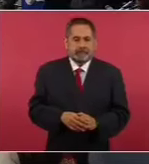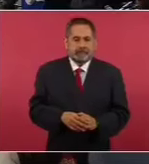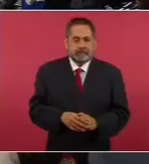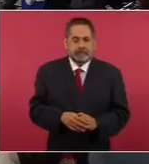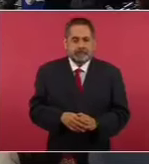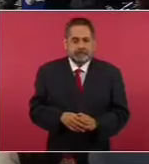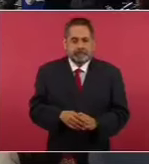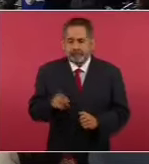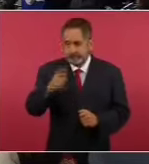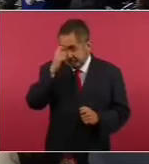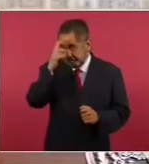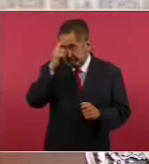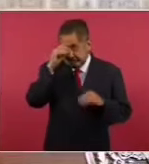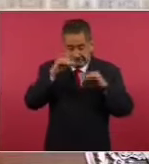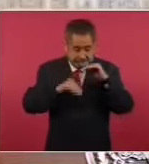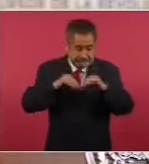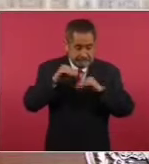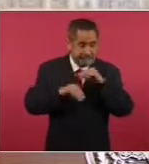lo sucedido.